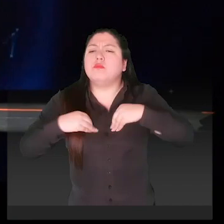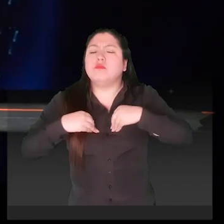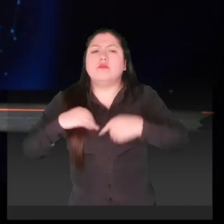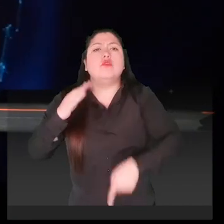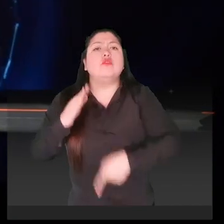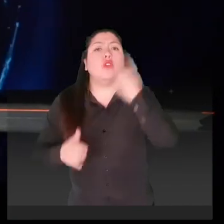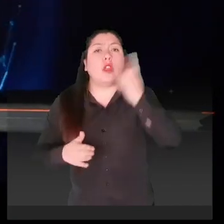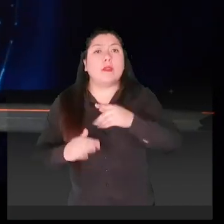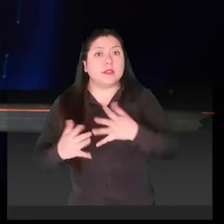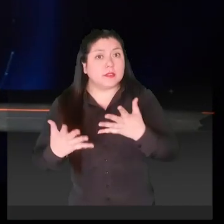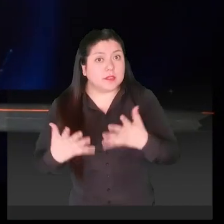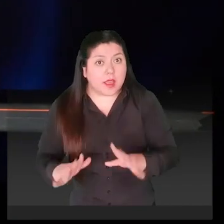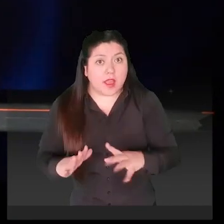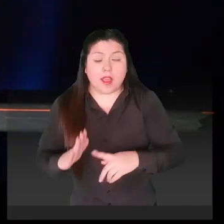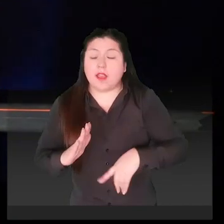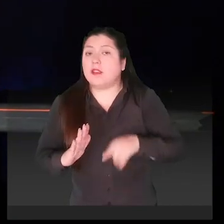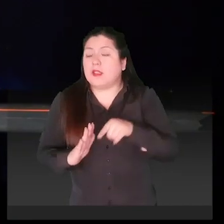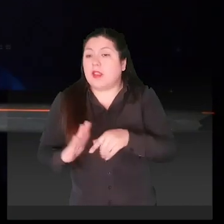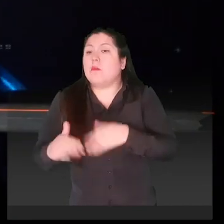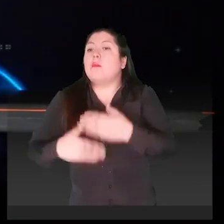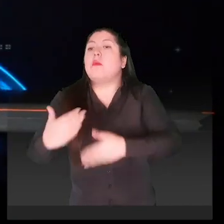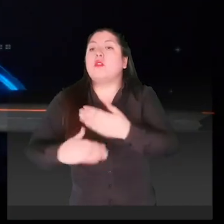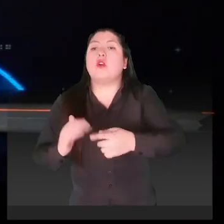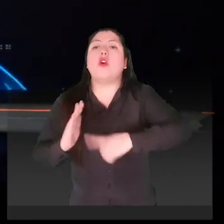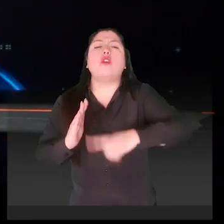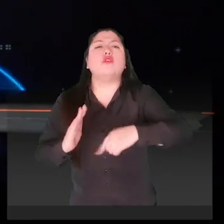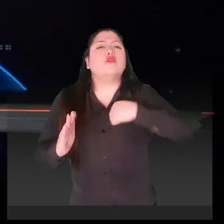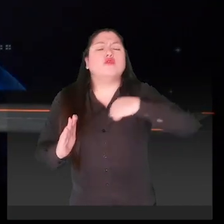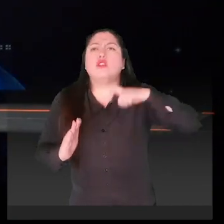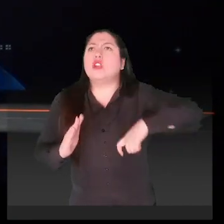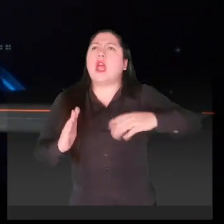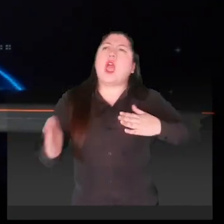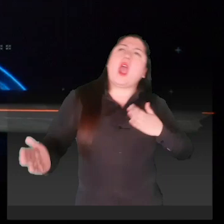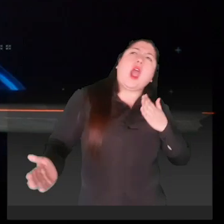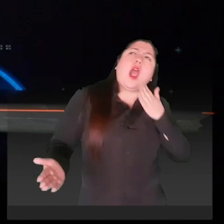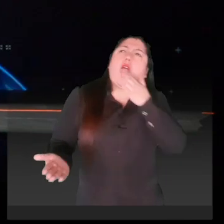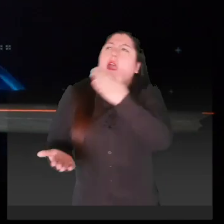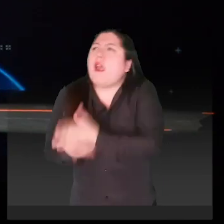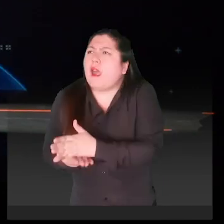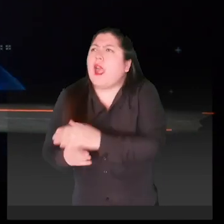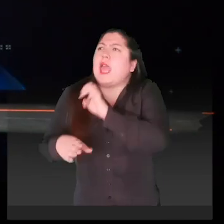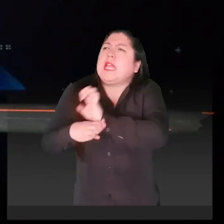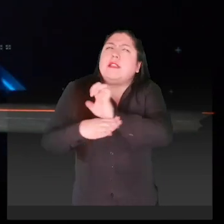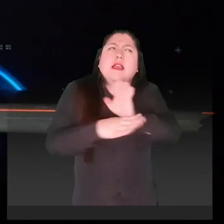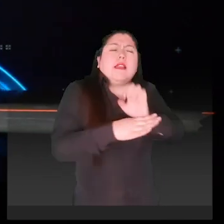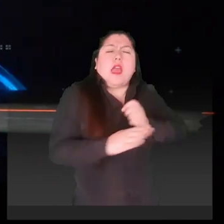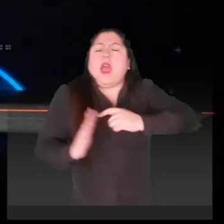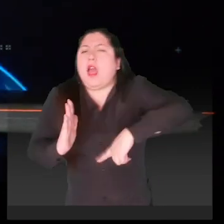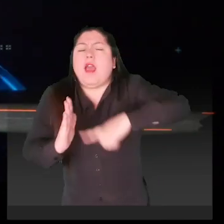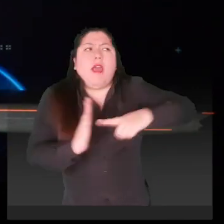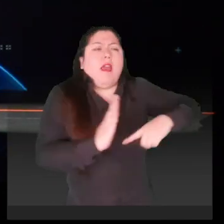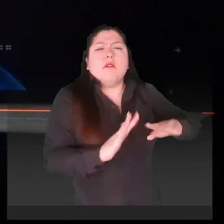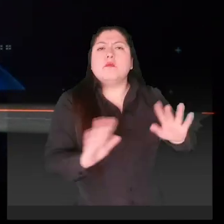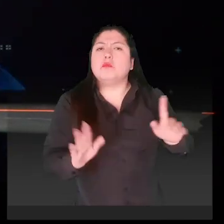autorizando esa identificación digital para poder sacar ese contrato sin necesidad de ir a todas las entidades